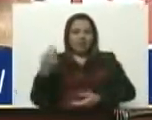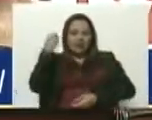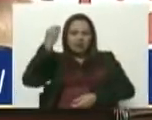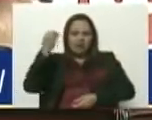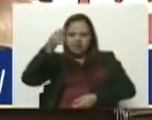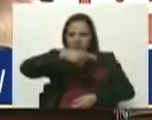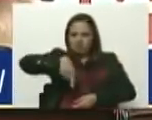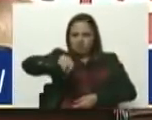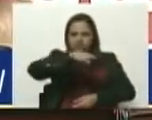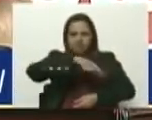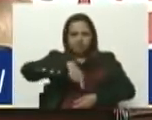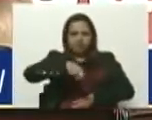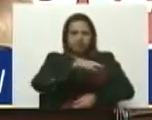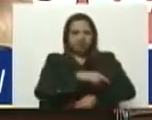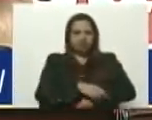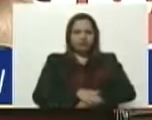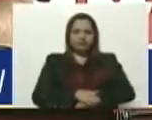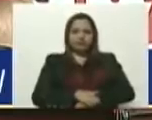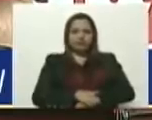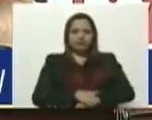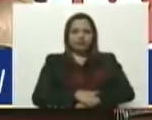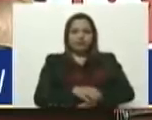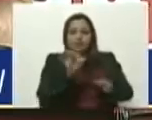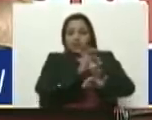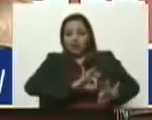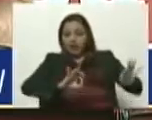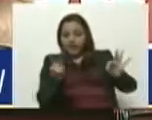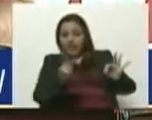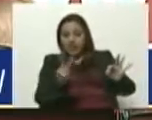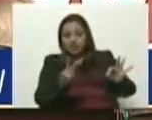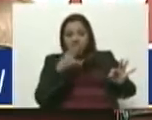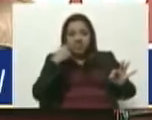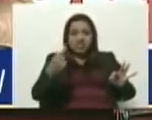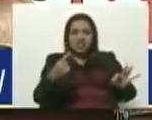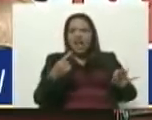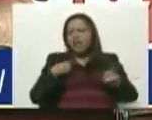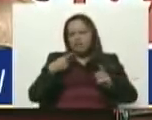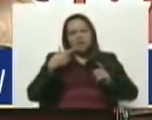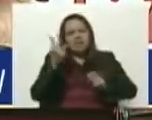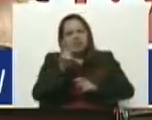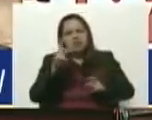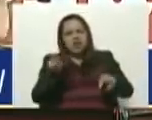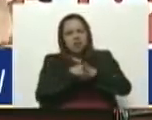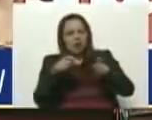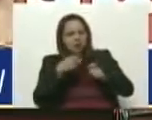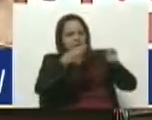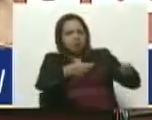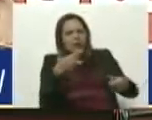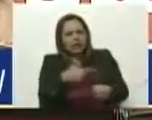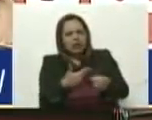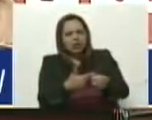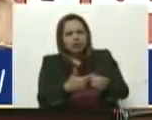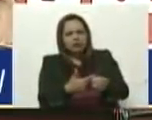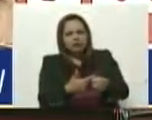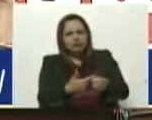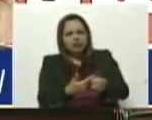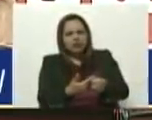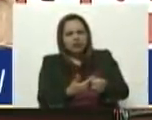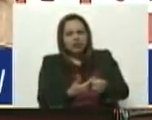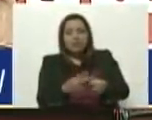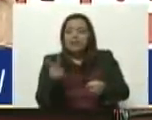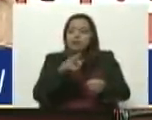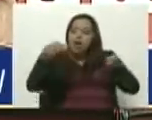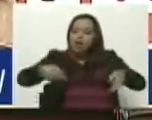ahora a ninguno de ellos venezolana legado nunca petróleo nunca al contrario